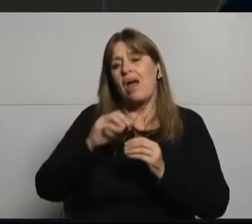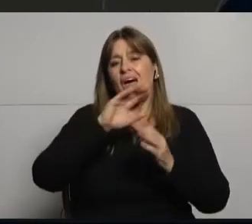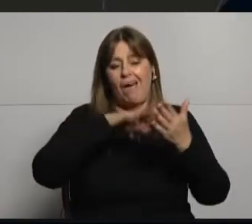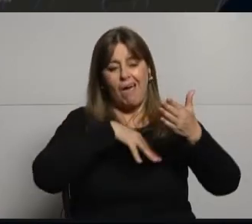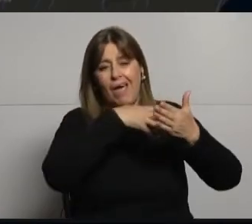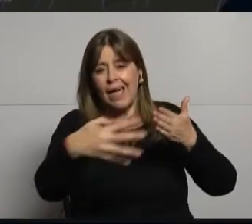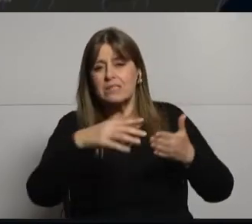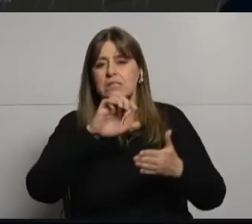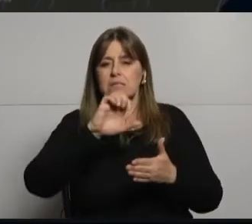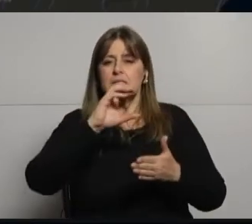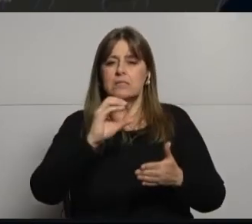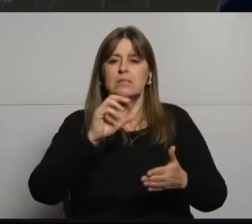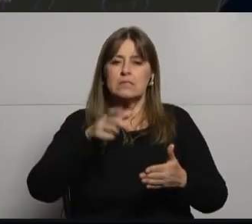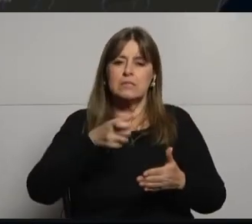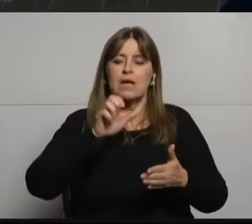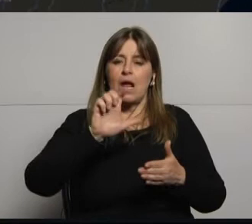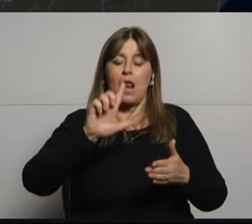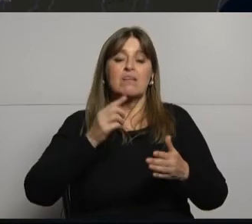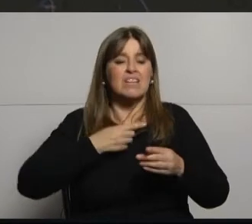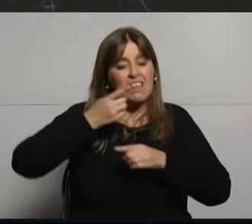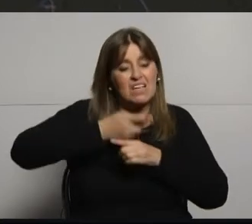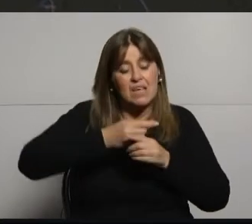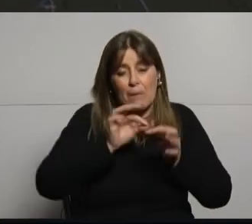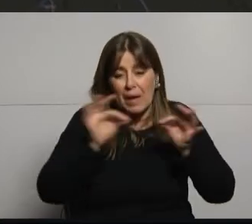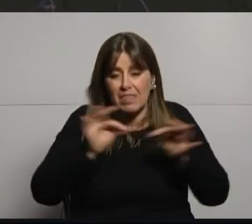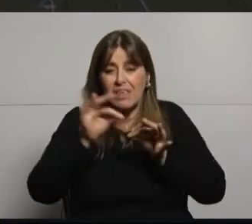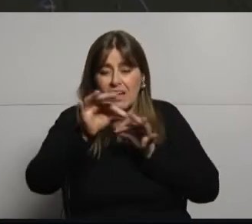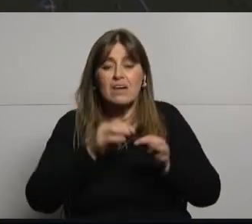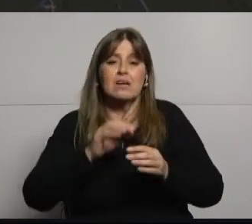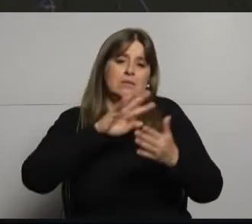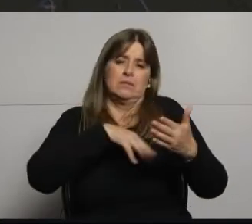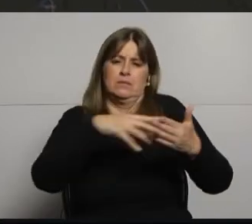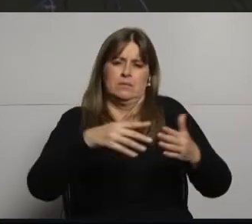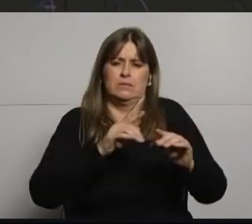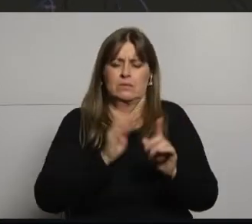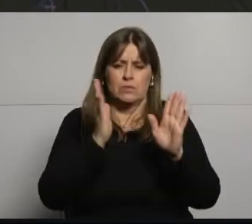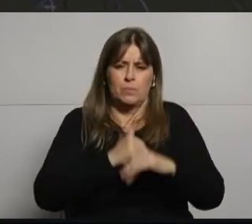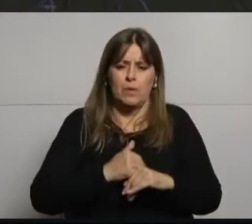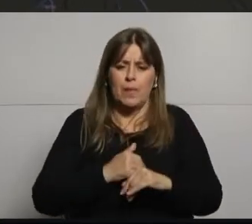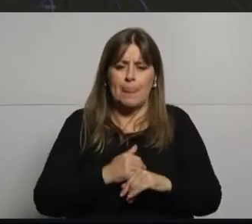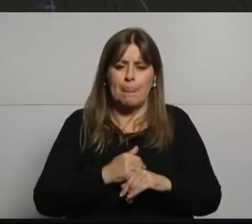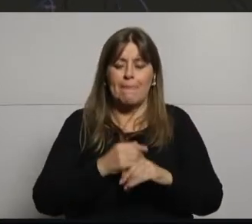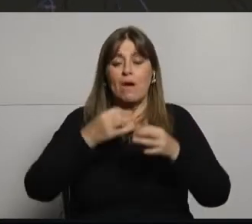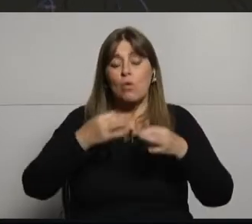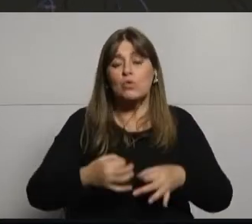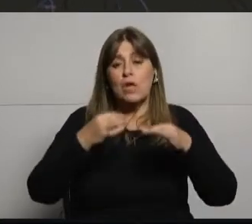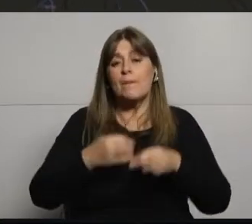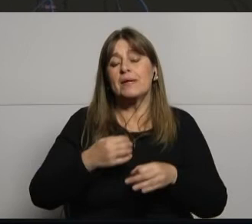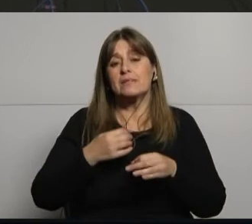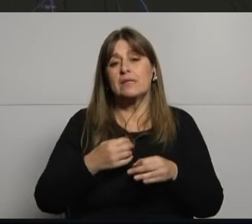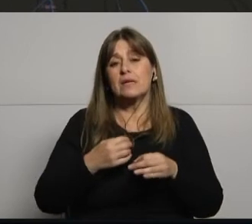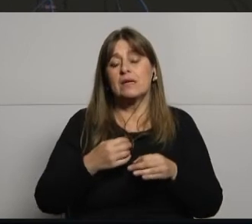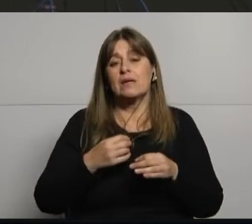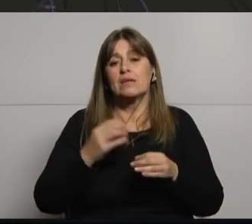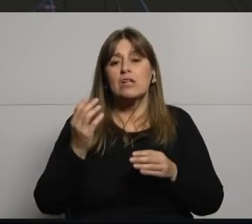Sí, está muy bien el Excel, pero anda a decidir y medir distancias en un Excel. ¿Sí? Entonces, es justamente tratar